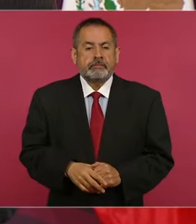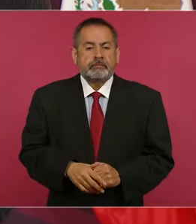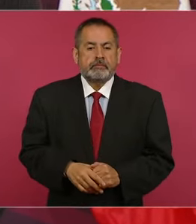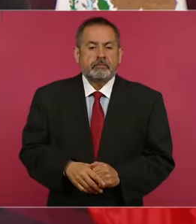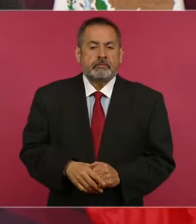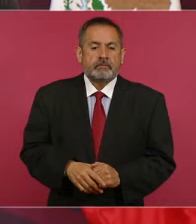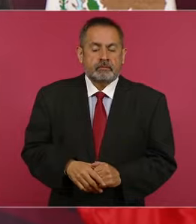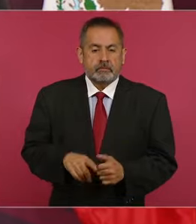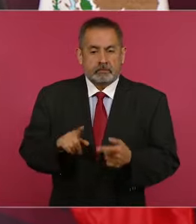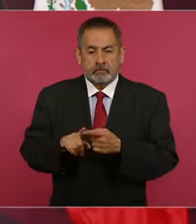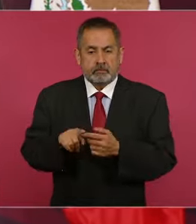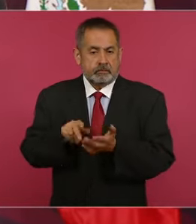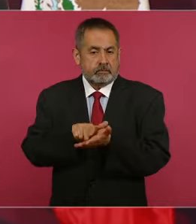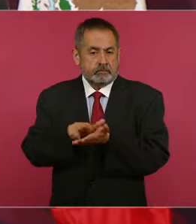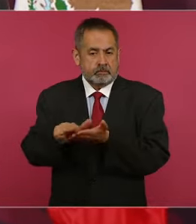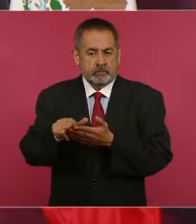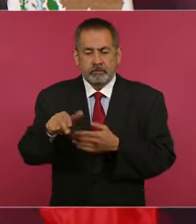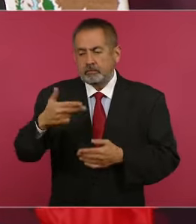desde Huatulco